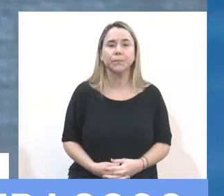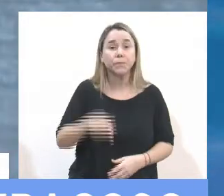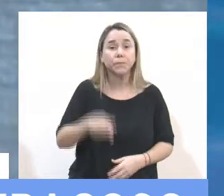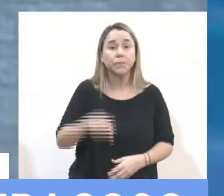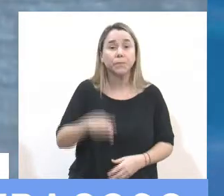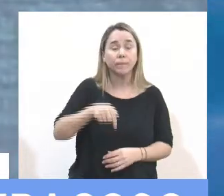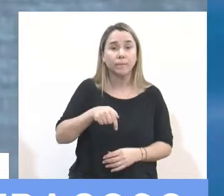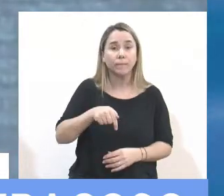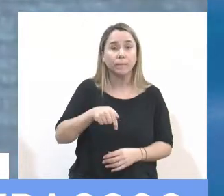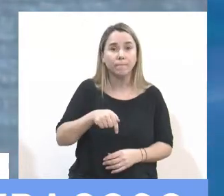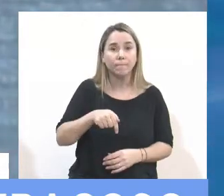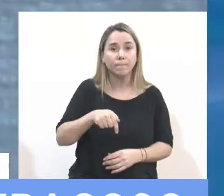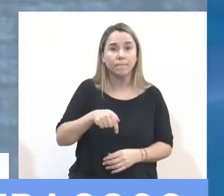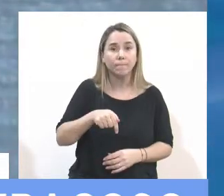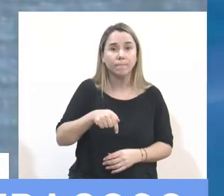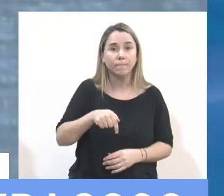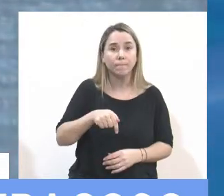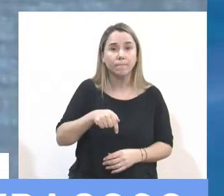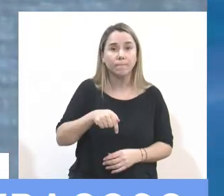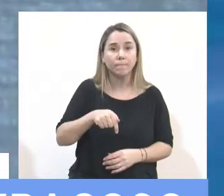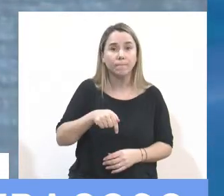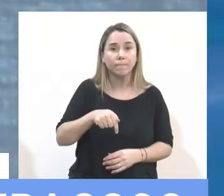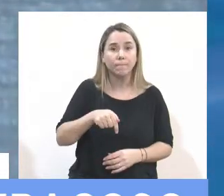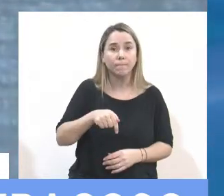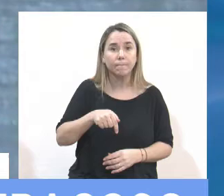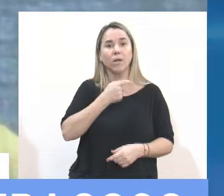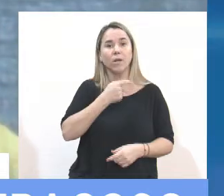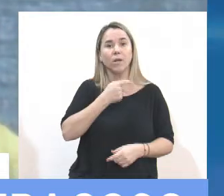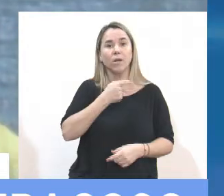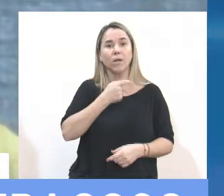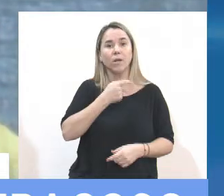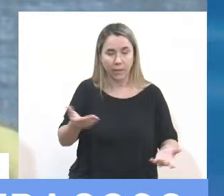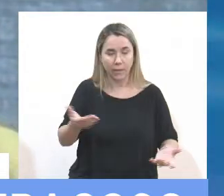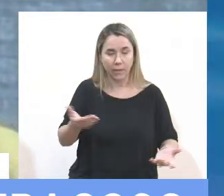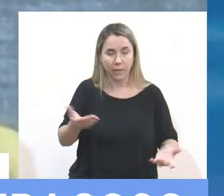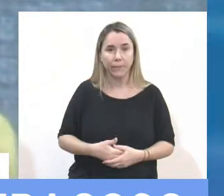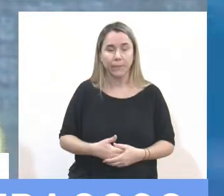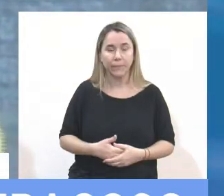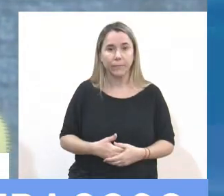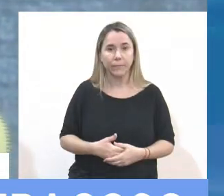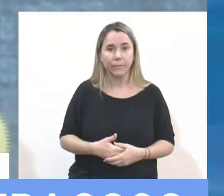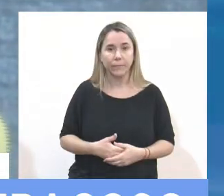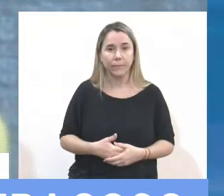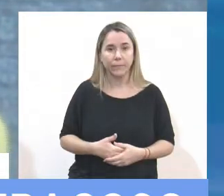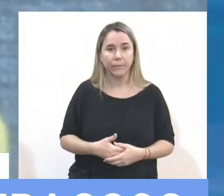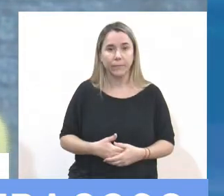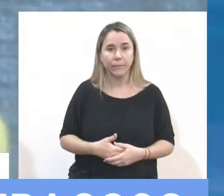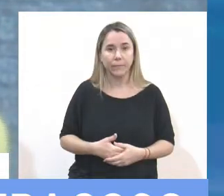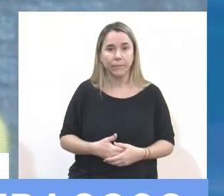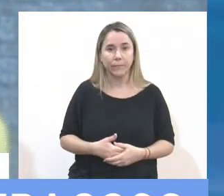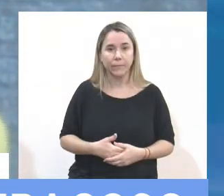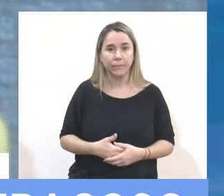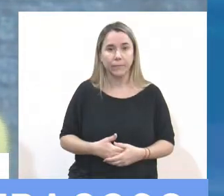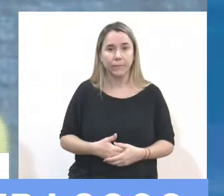este sentido, déjenme también comentarles que les quiero